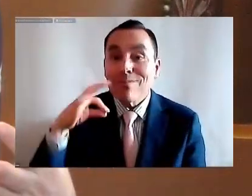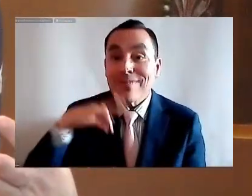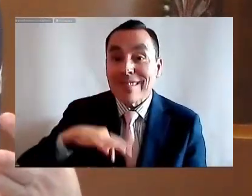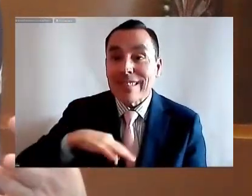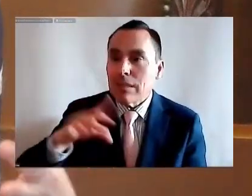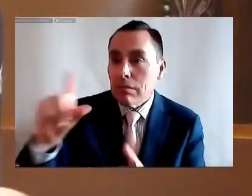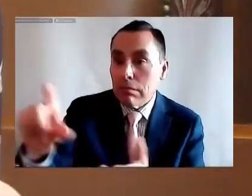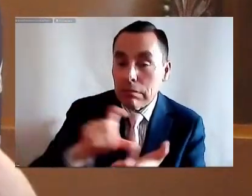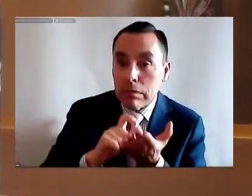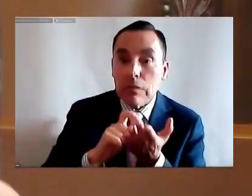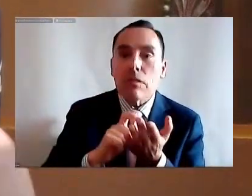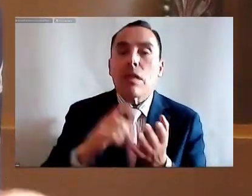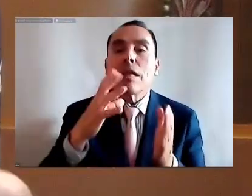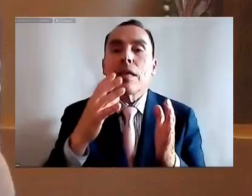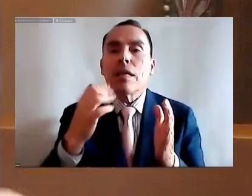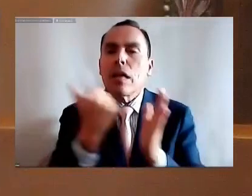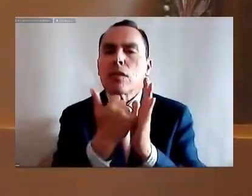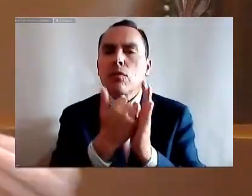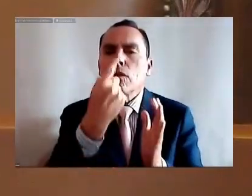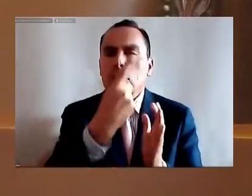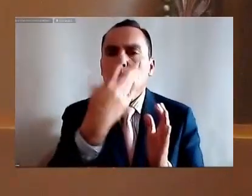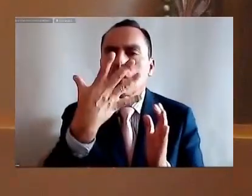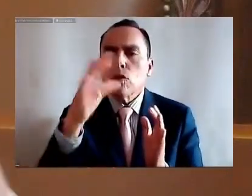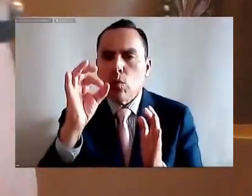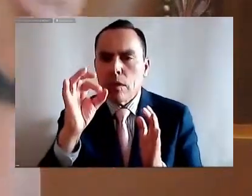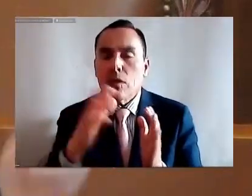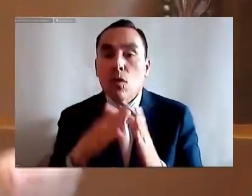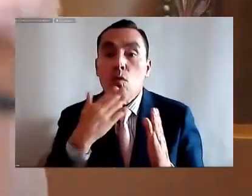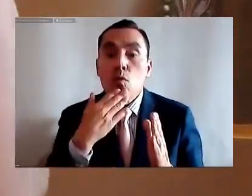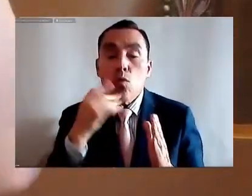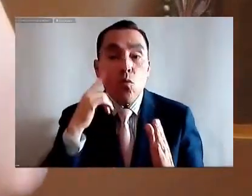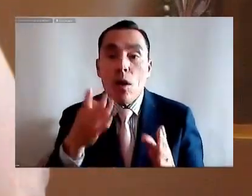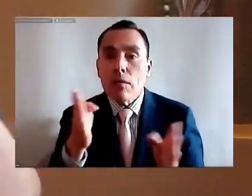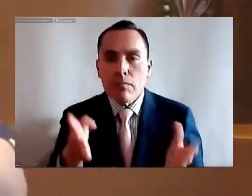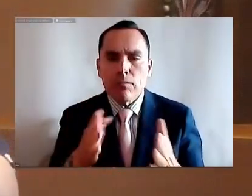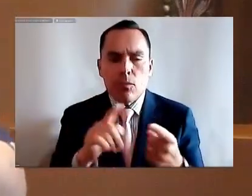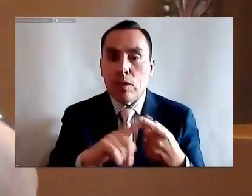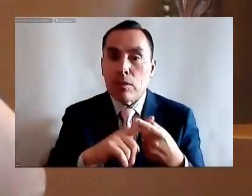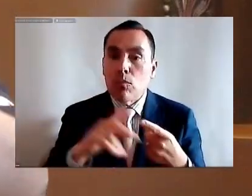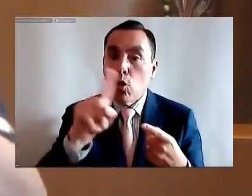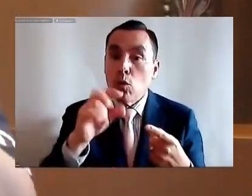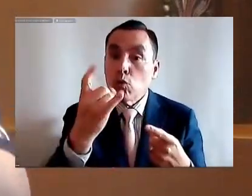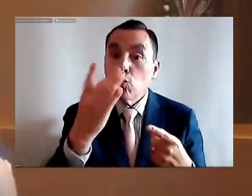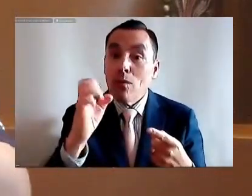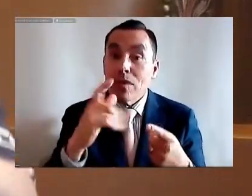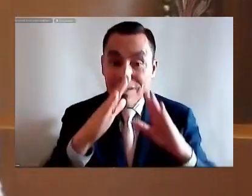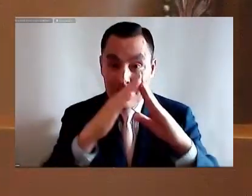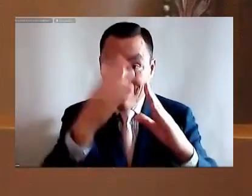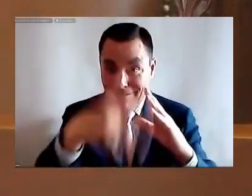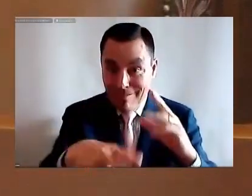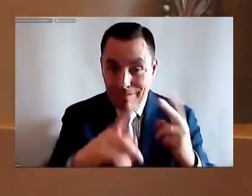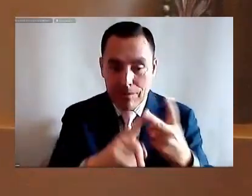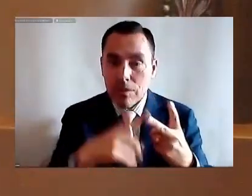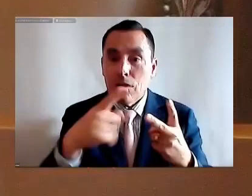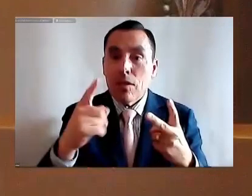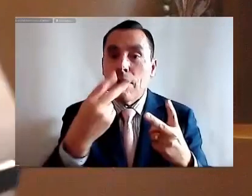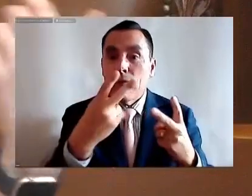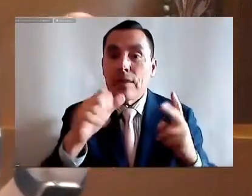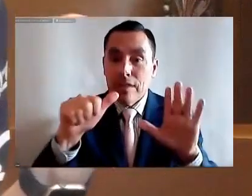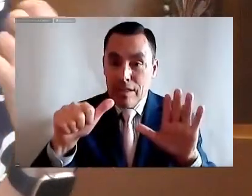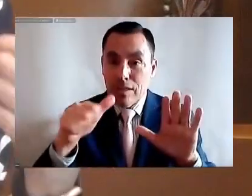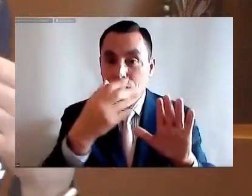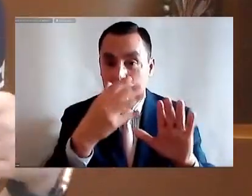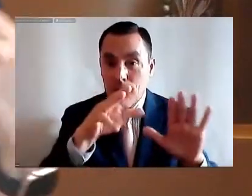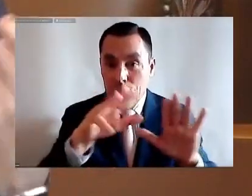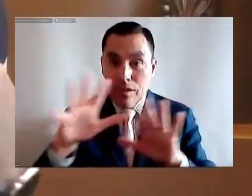una larga discusión, porque además recibe aplicación en varios contextos, en contexto de subsidio, adquisición por decreto ley 2695, ¿verdad?